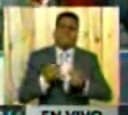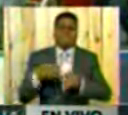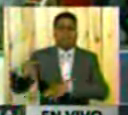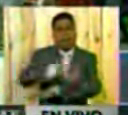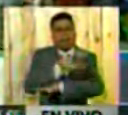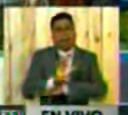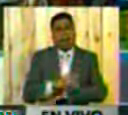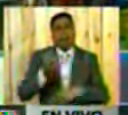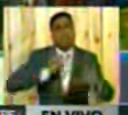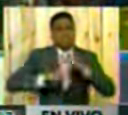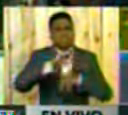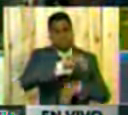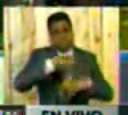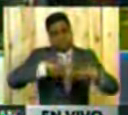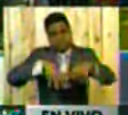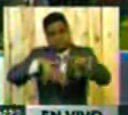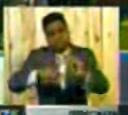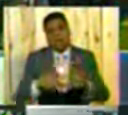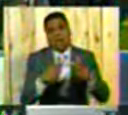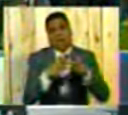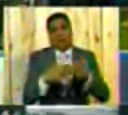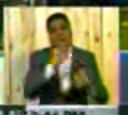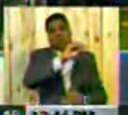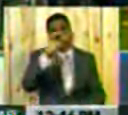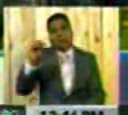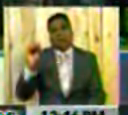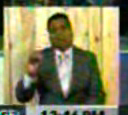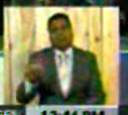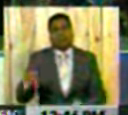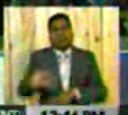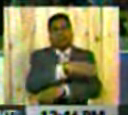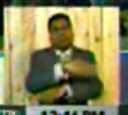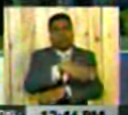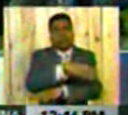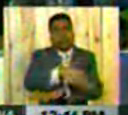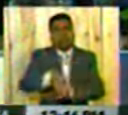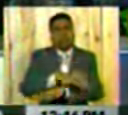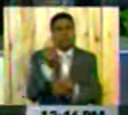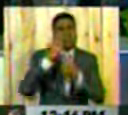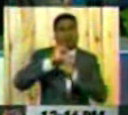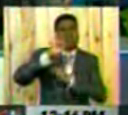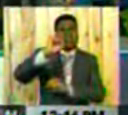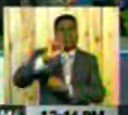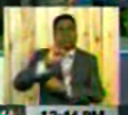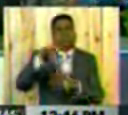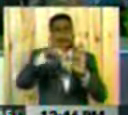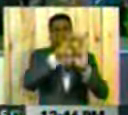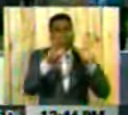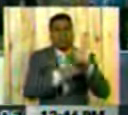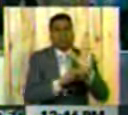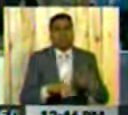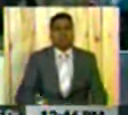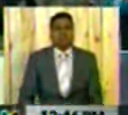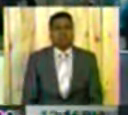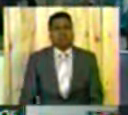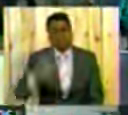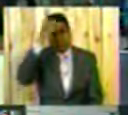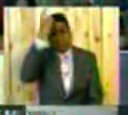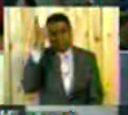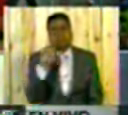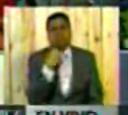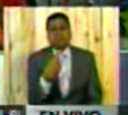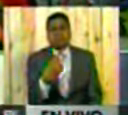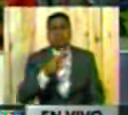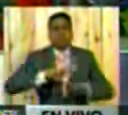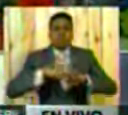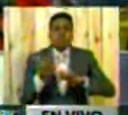movilizados, llamamos al combate popular en la calle de la defensa de la Revolución Bolivariana y de la Constitución. Diputado, ¿por qué considera usted entonces que la inversión social